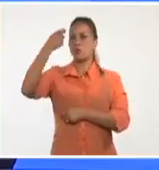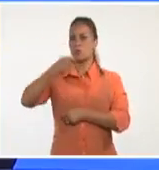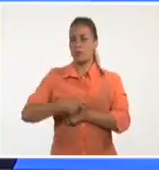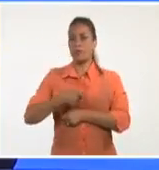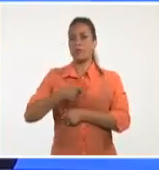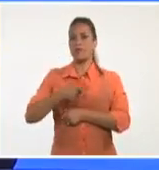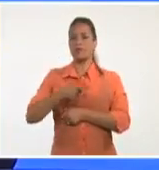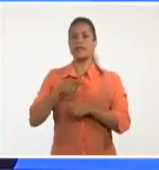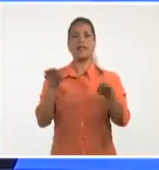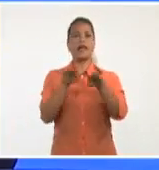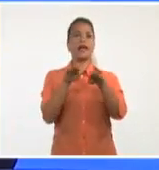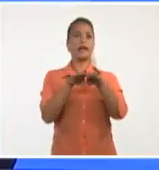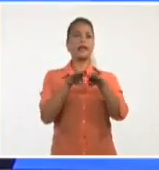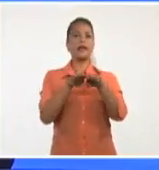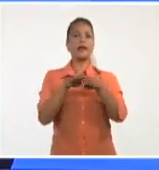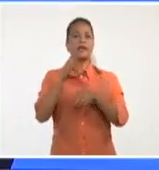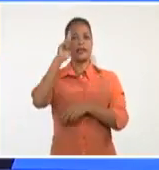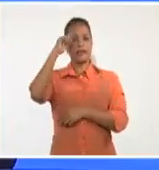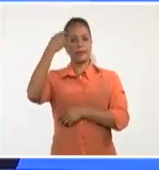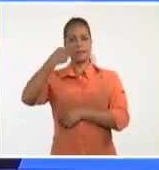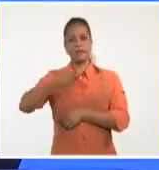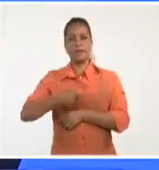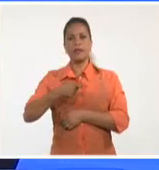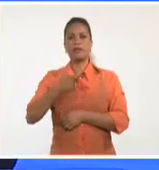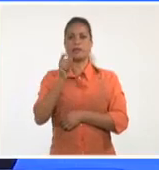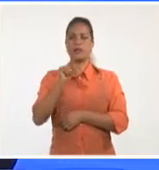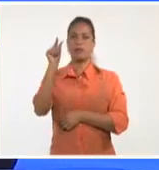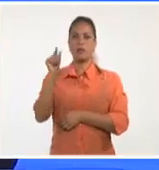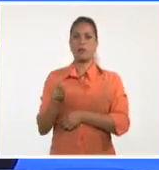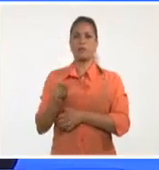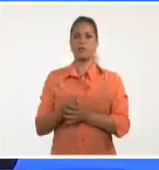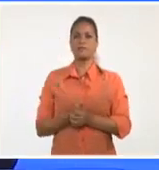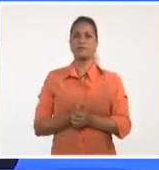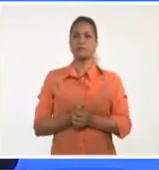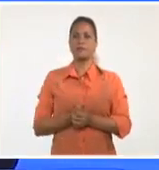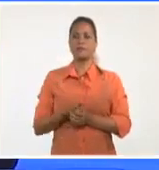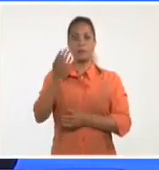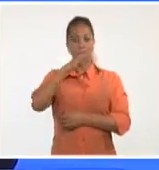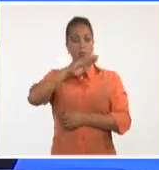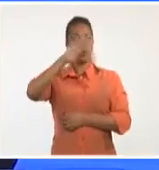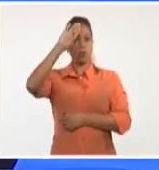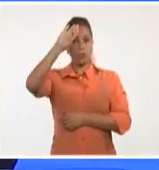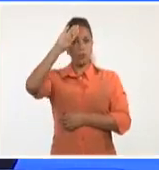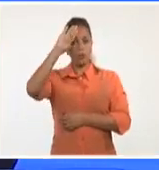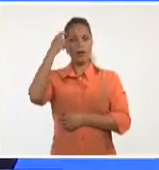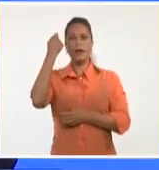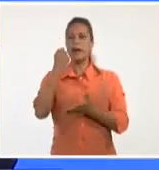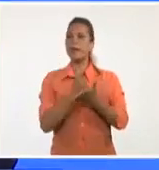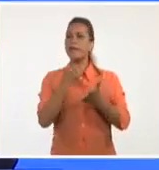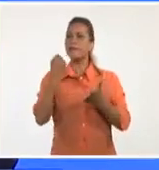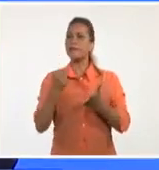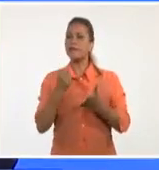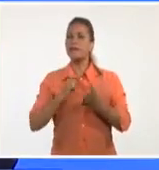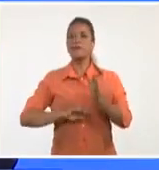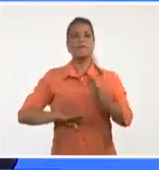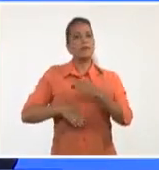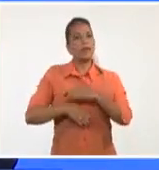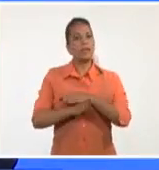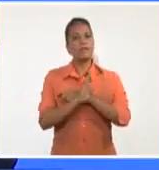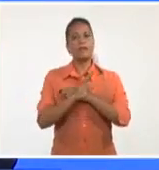la equidad y la dignidad plena del hombre. Nuestra pequeña nación garantiza el acceso universal a la